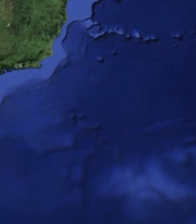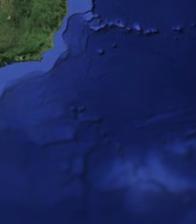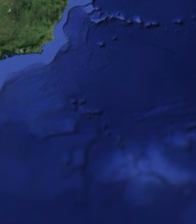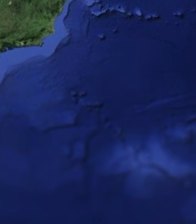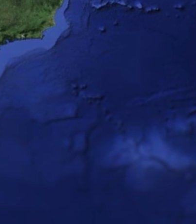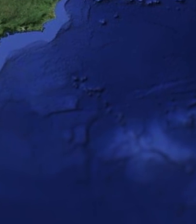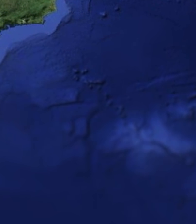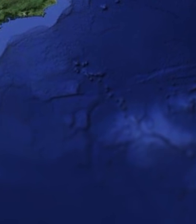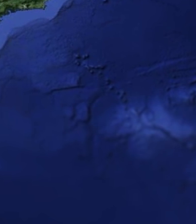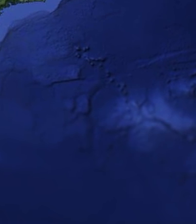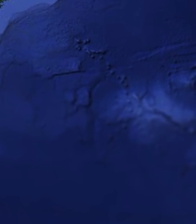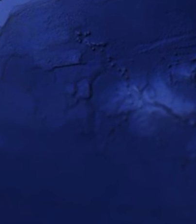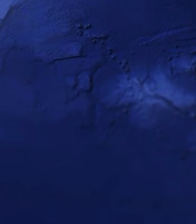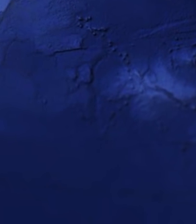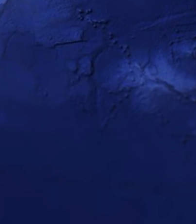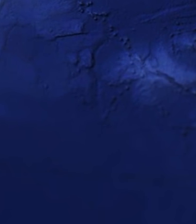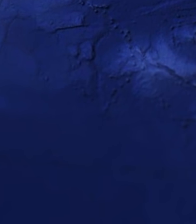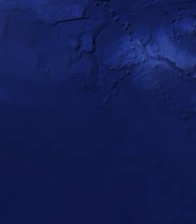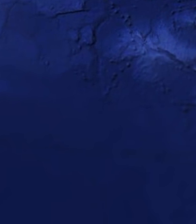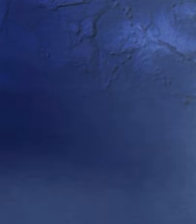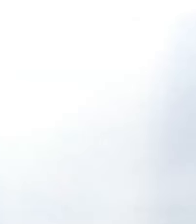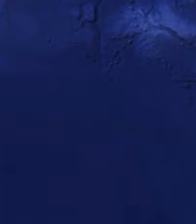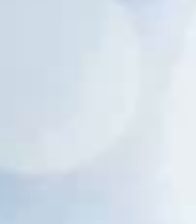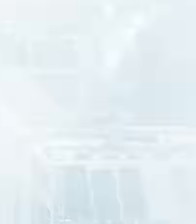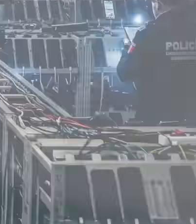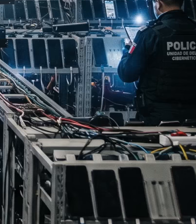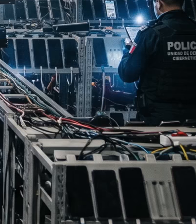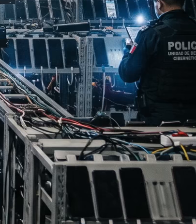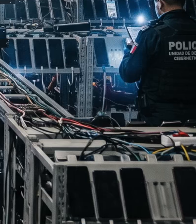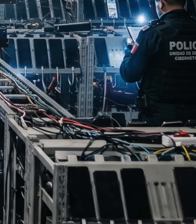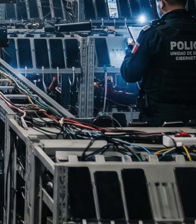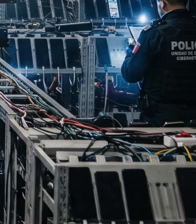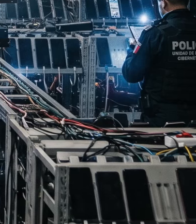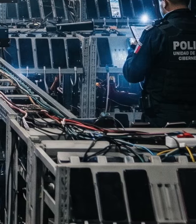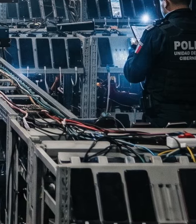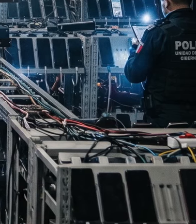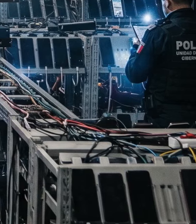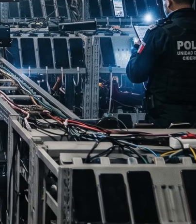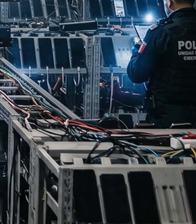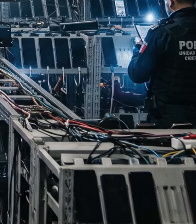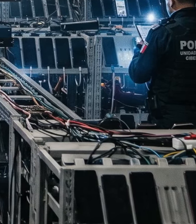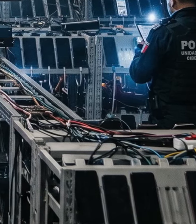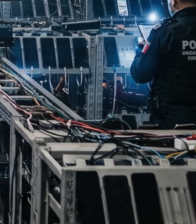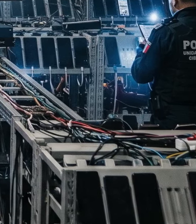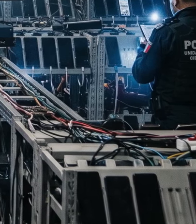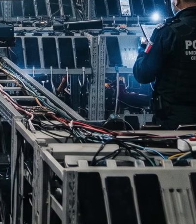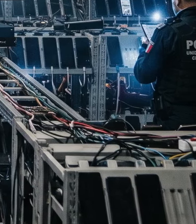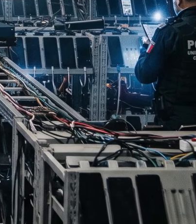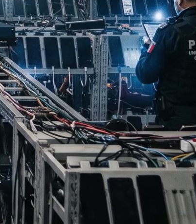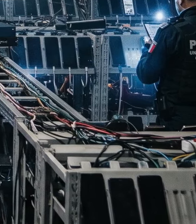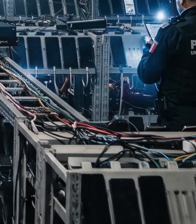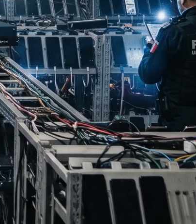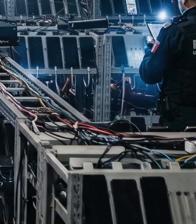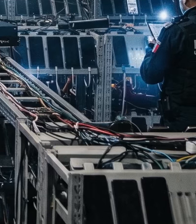Bolivia, las autoridades asestaron un golpe contundente: el desmantelamiento de una gigantesca granja de bots y